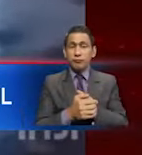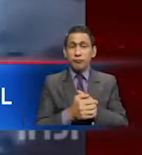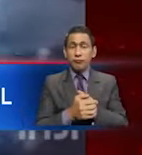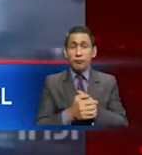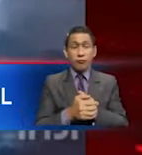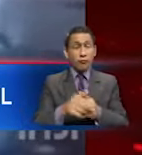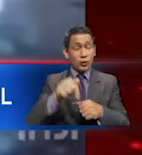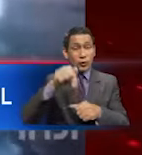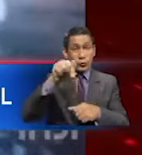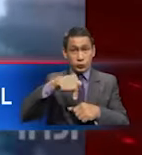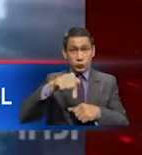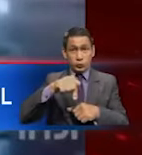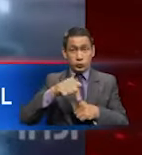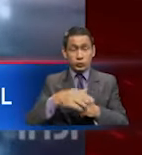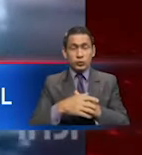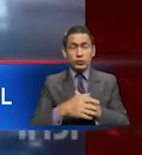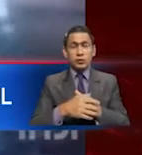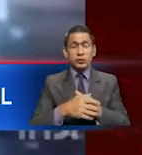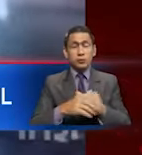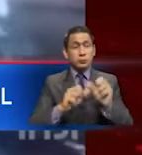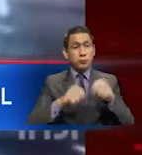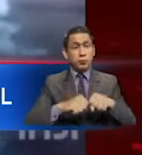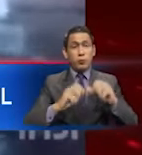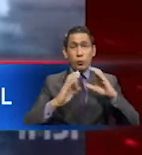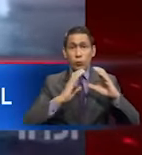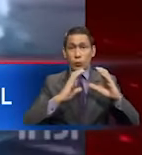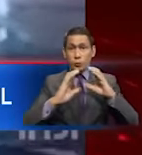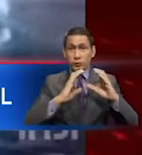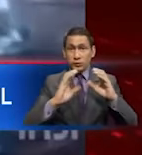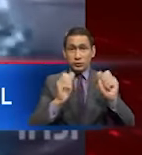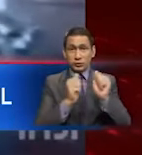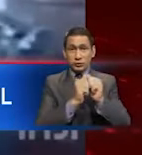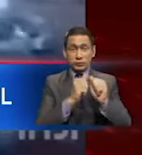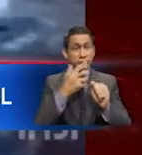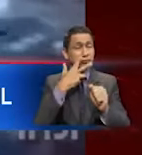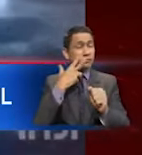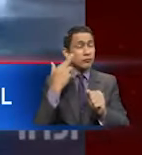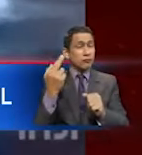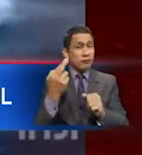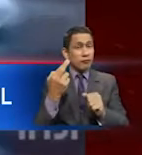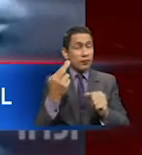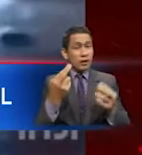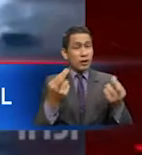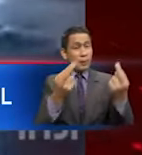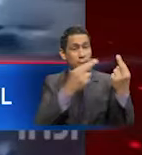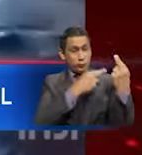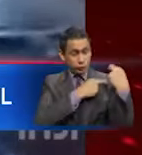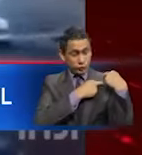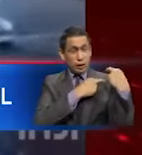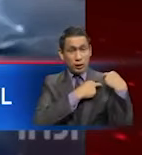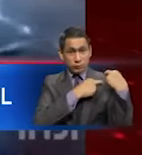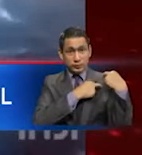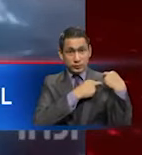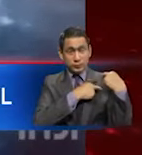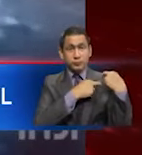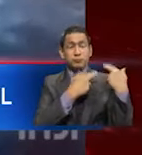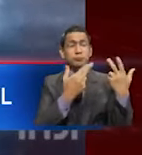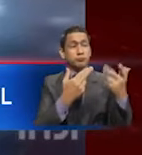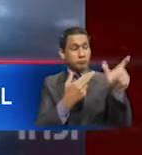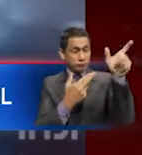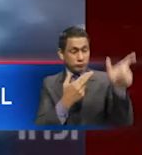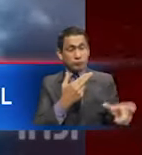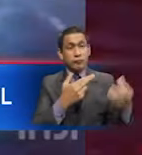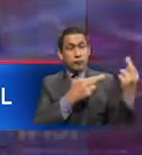hace muy pocos minutos tuvimos la oportunidad de conversar con el señor encargado de riesgos y nos dijo